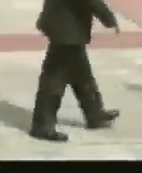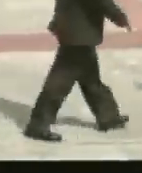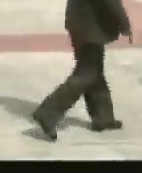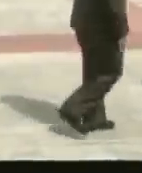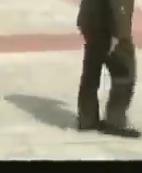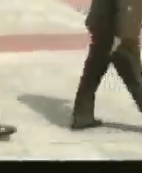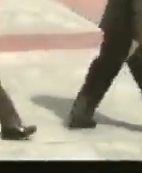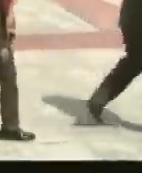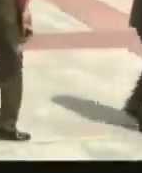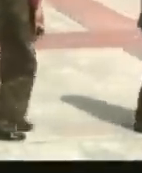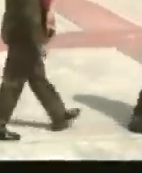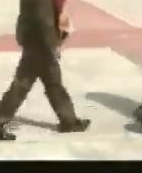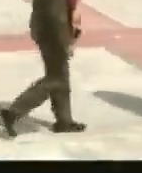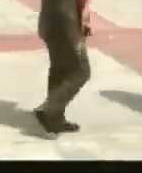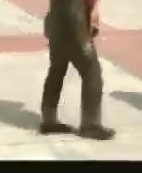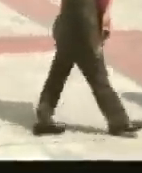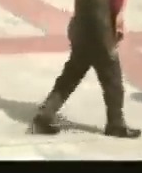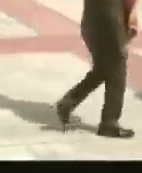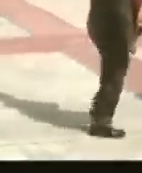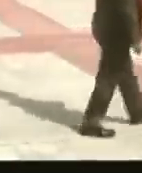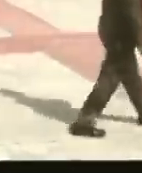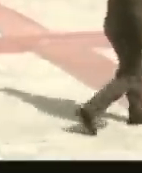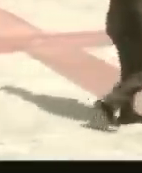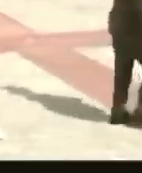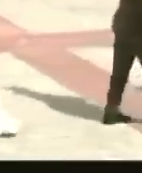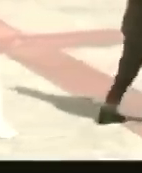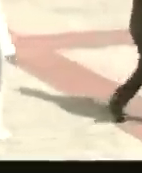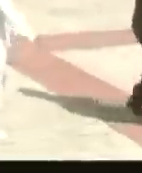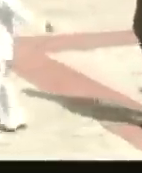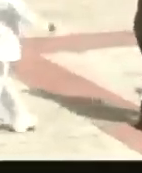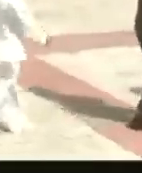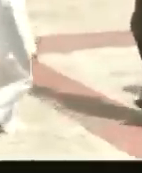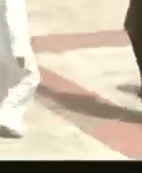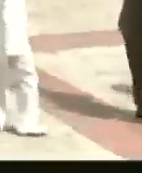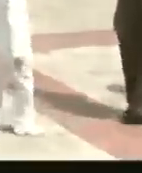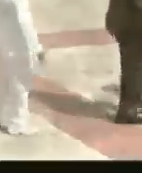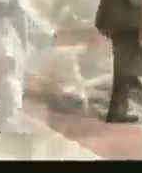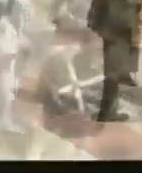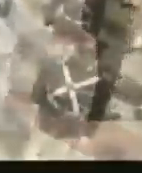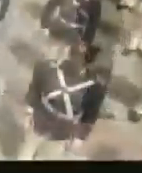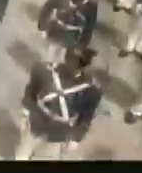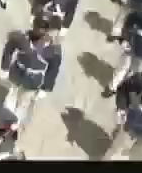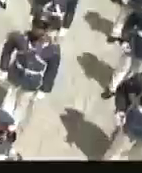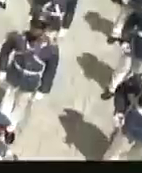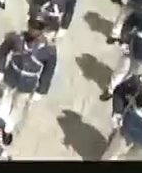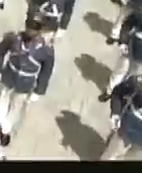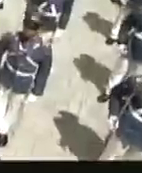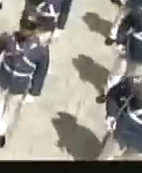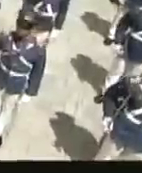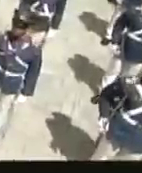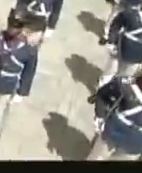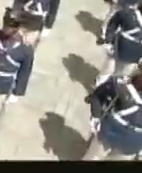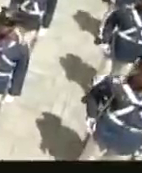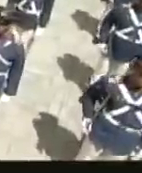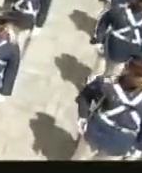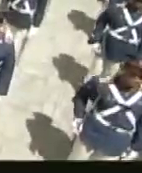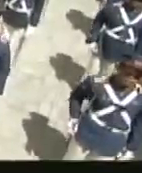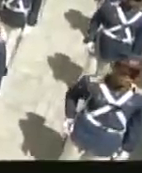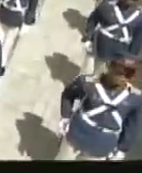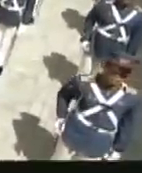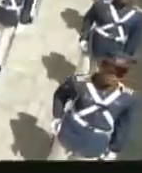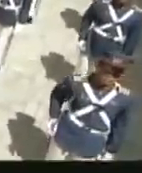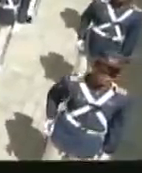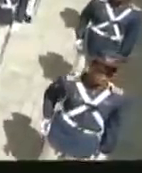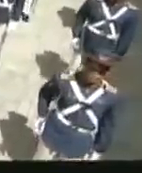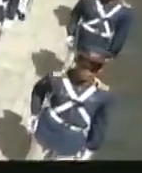quien la defienda, el poder militar consolidado en estos 20 años, garante de la paz que nadie... La Fuerza Armada Nacional